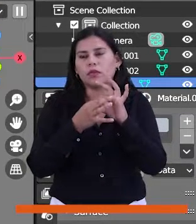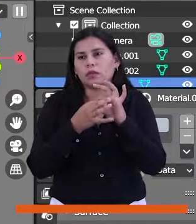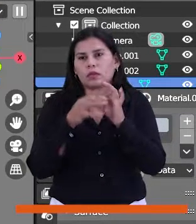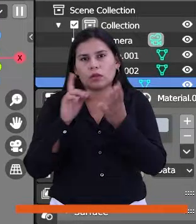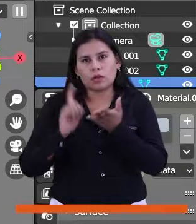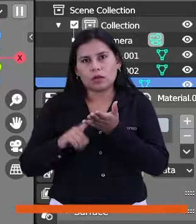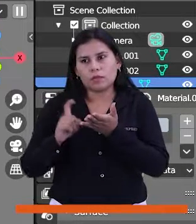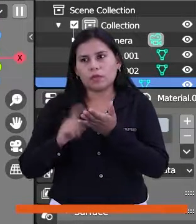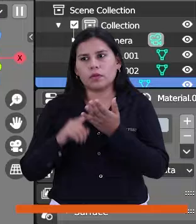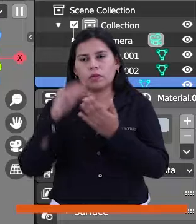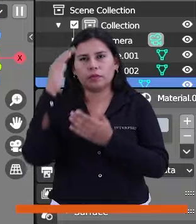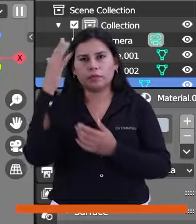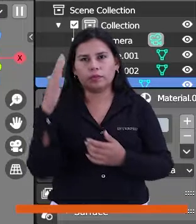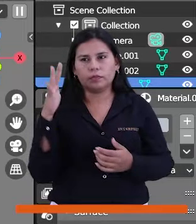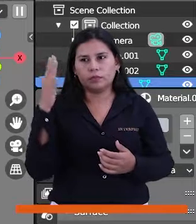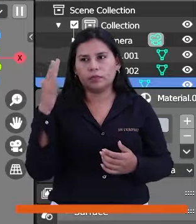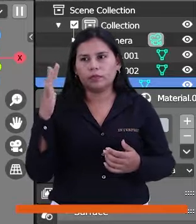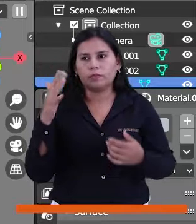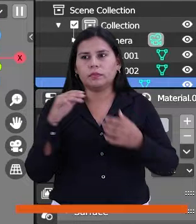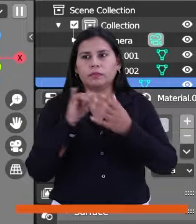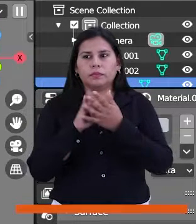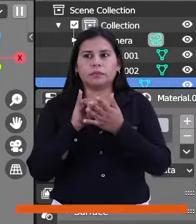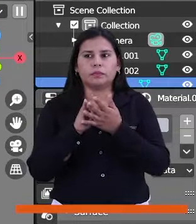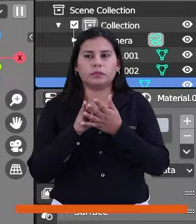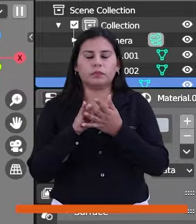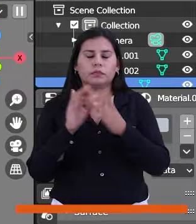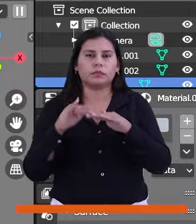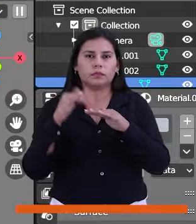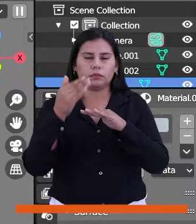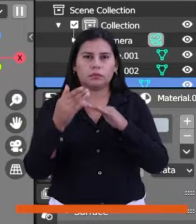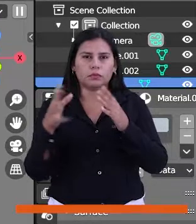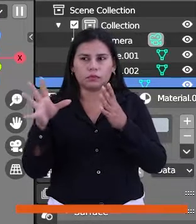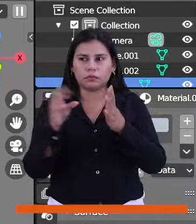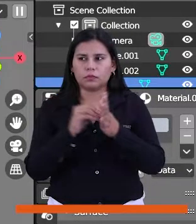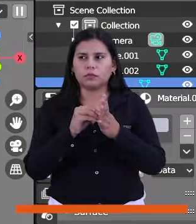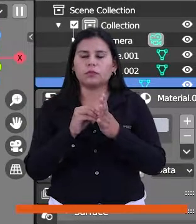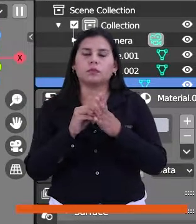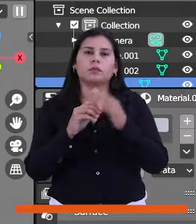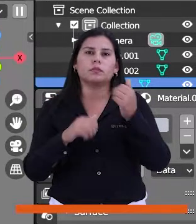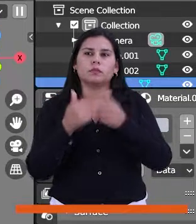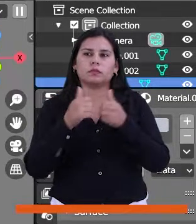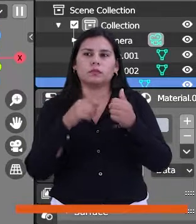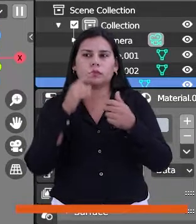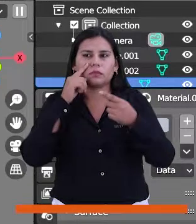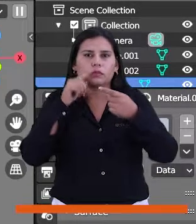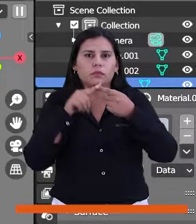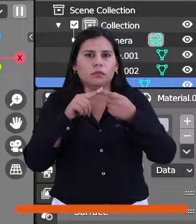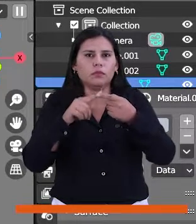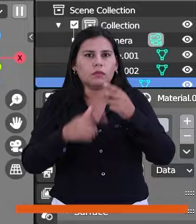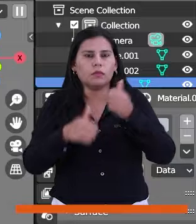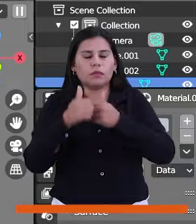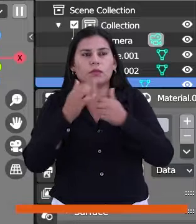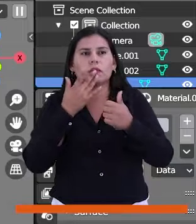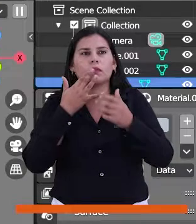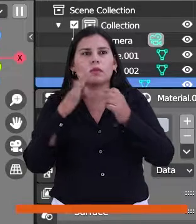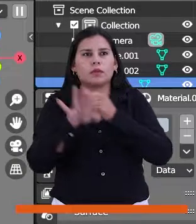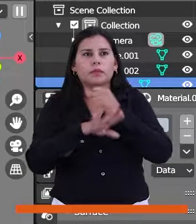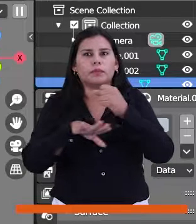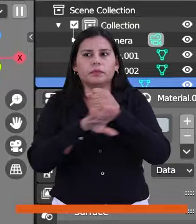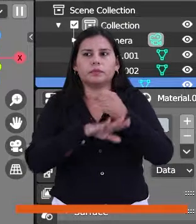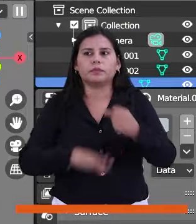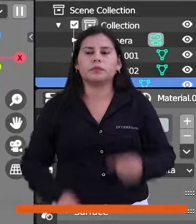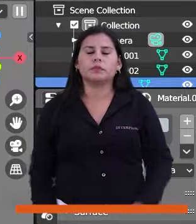clic sobre este botoncito amarillo, sobre ese círculo amarillo, y lo arrastro hasta la opción que dice color base.